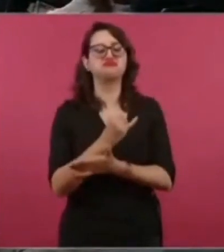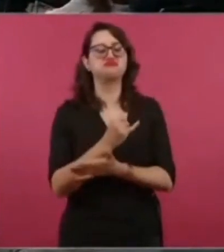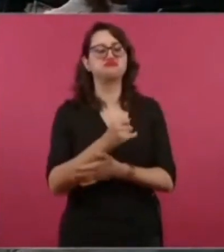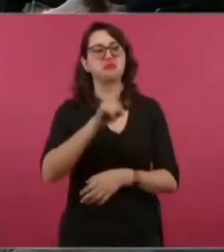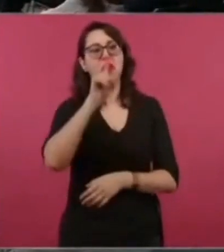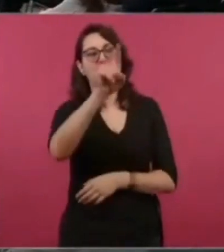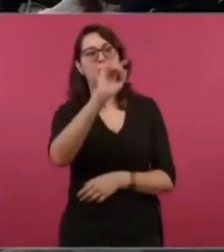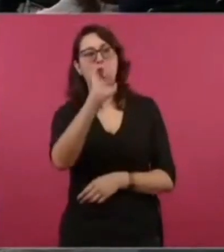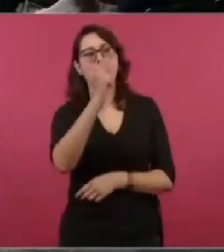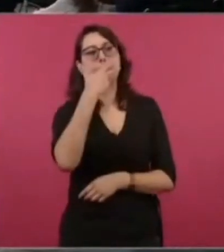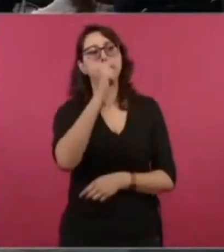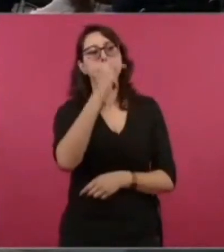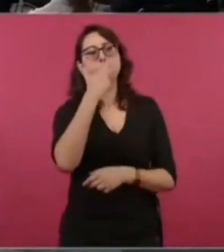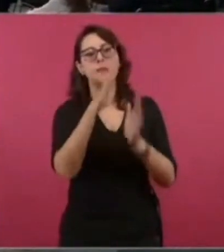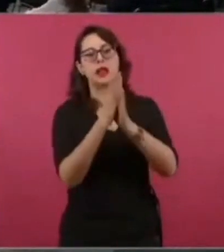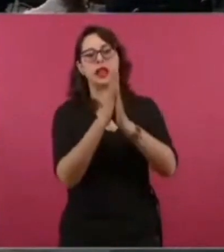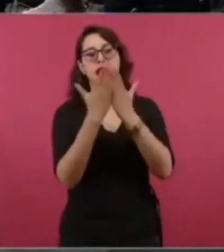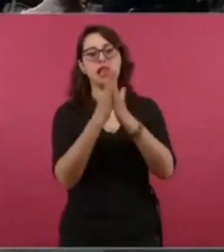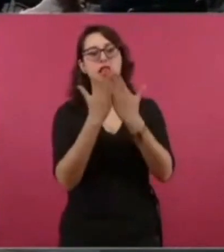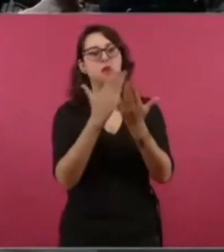Luis María Aguilar,